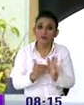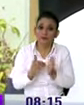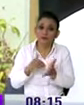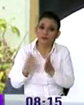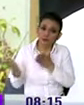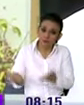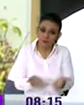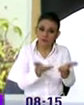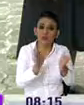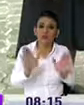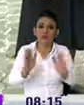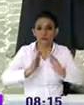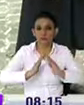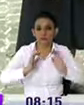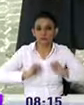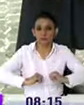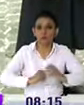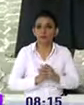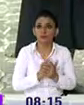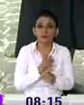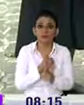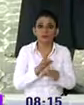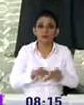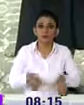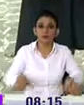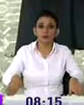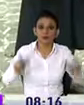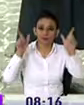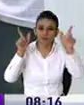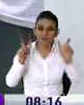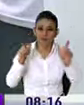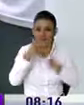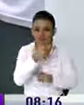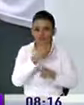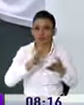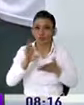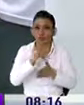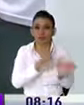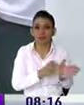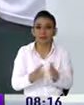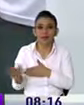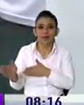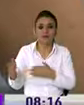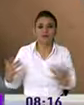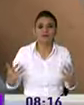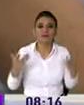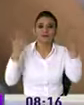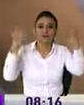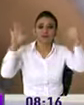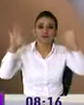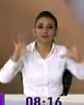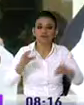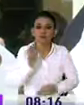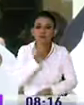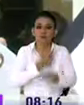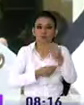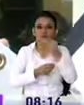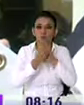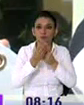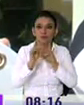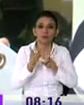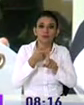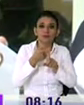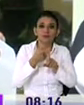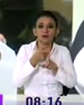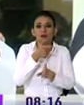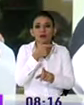estudiantes a su casa. Es por ello que las alumnas egresadas del Madena se organizaron para realizar la feria gastronómica. La primera es un